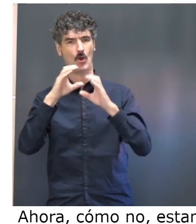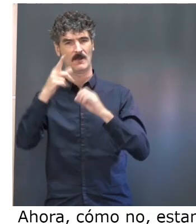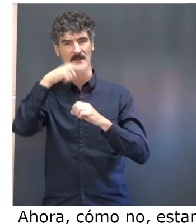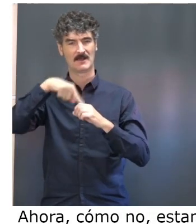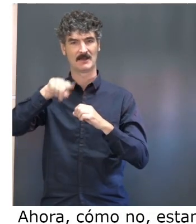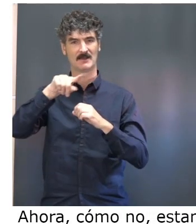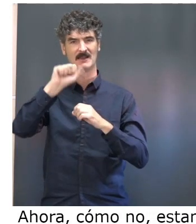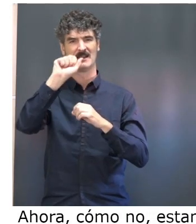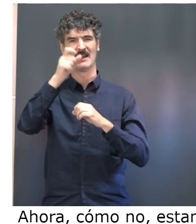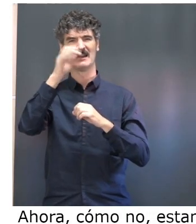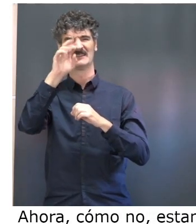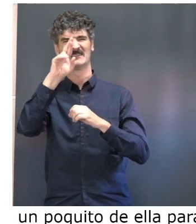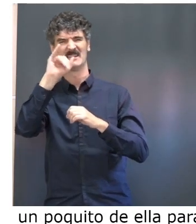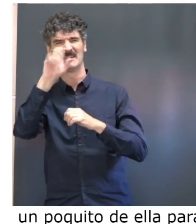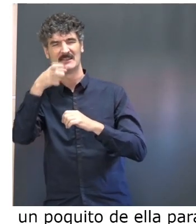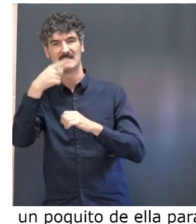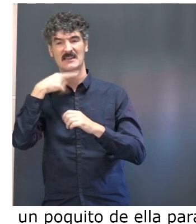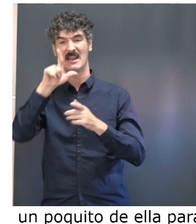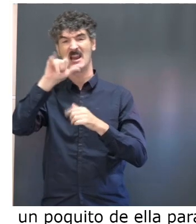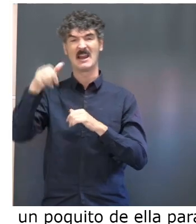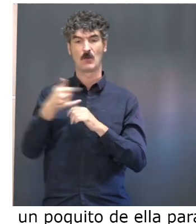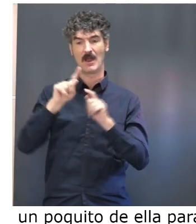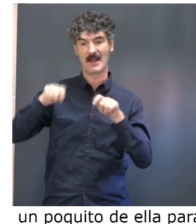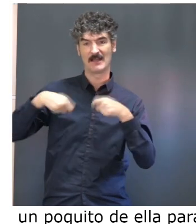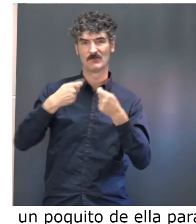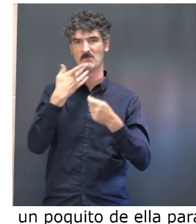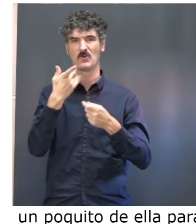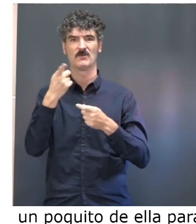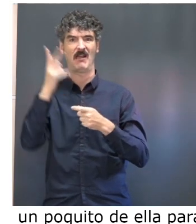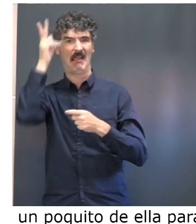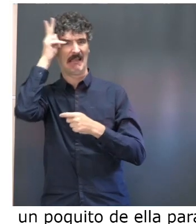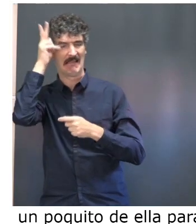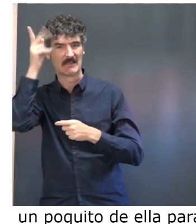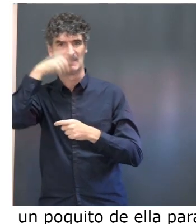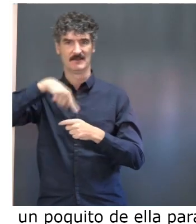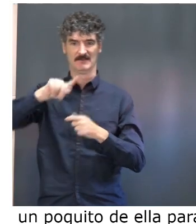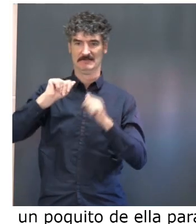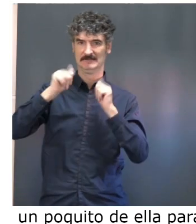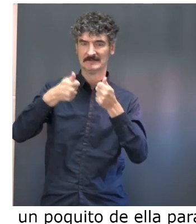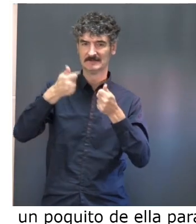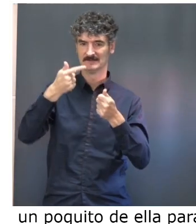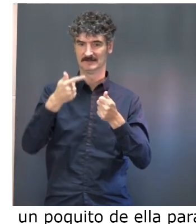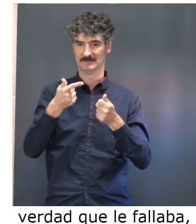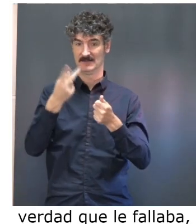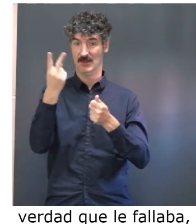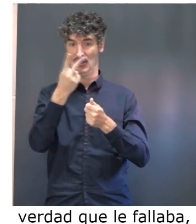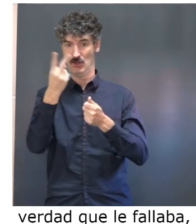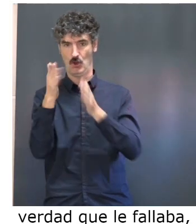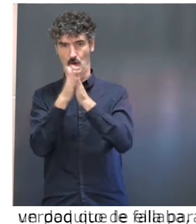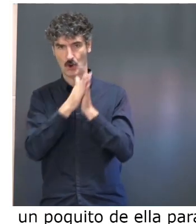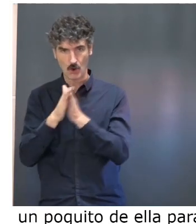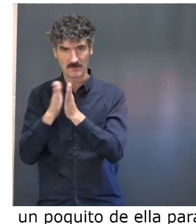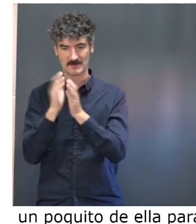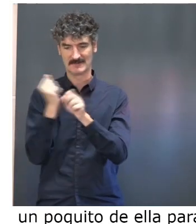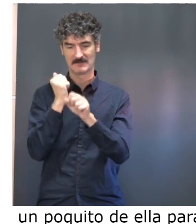le fallaba, que no tenía este lenguaje natural que decimos y hablaba un poco a lo indio, y gracias a Eduardo Lleida y a José Manuel Marcos, que trabajaron un poquito